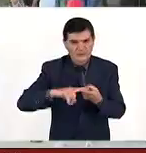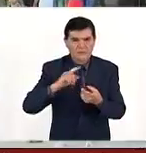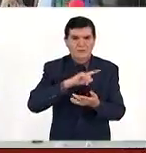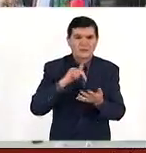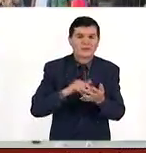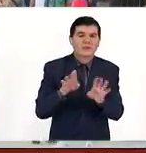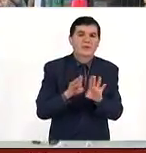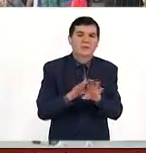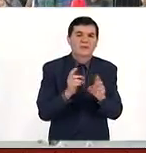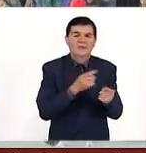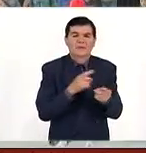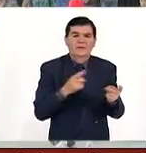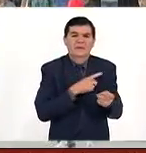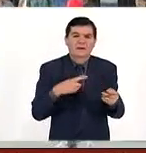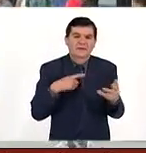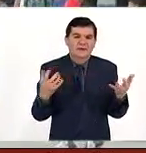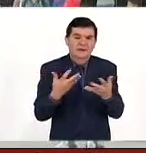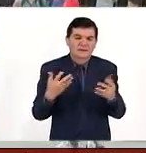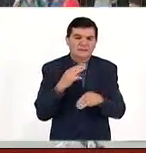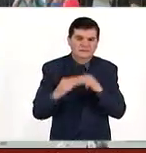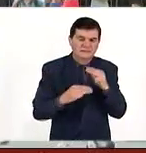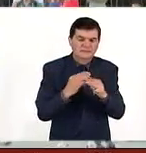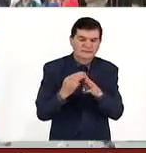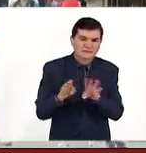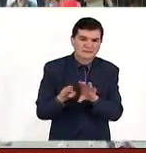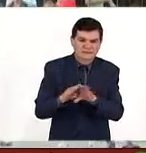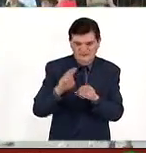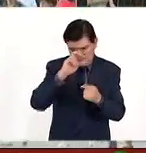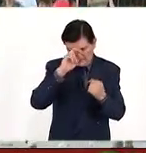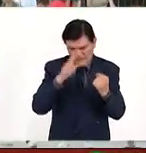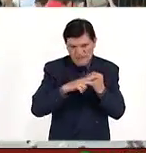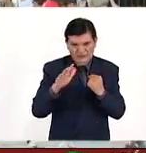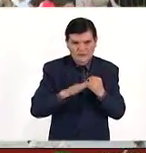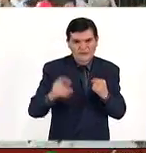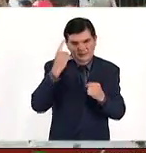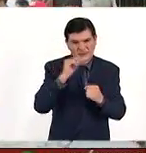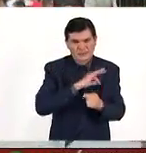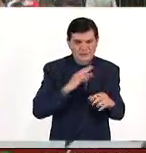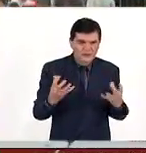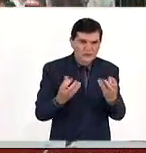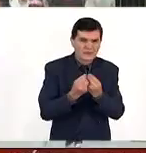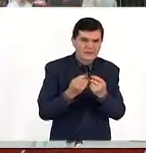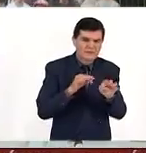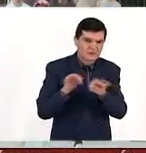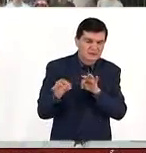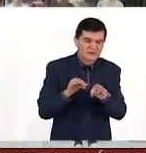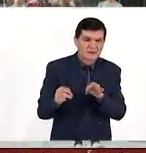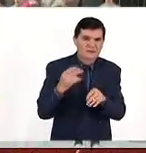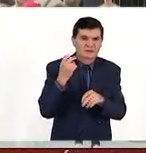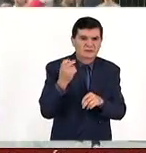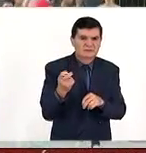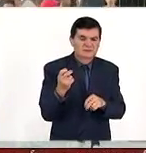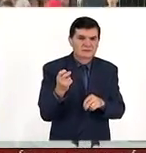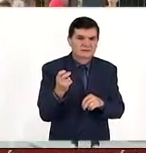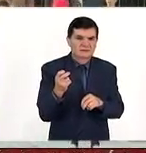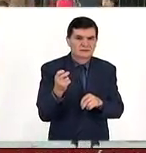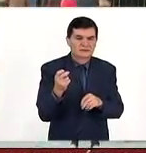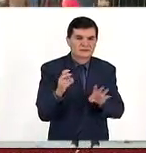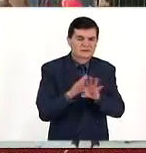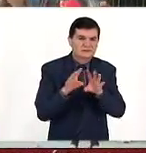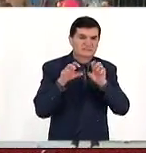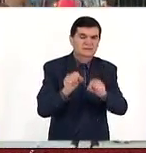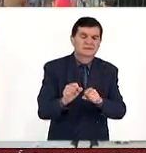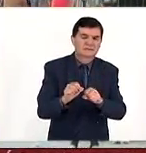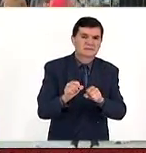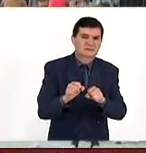mundo como deben de actuar estas otras regiones del mundo fuera de europa para poder colaborar con la extensión